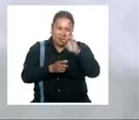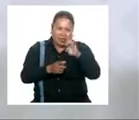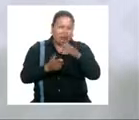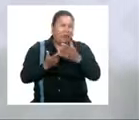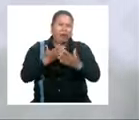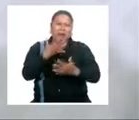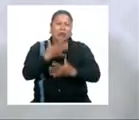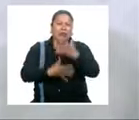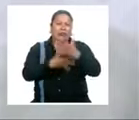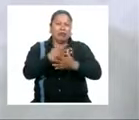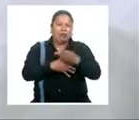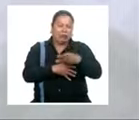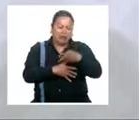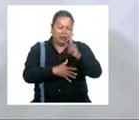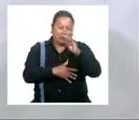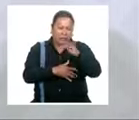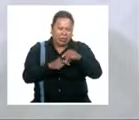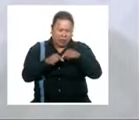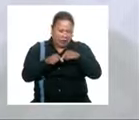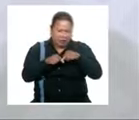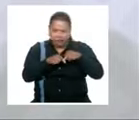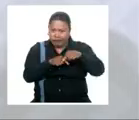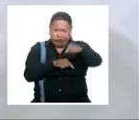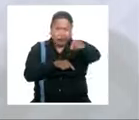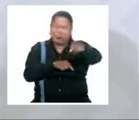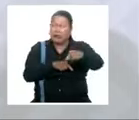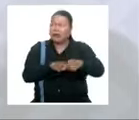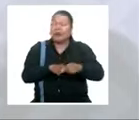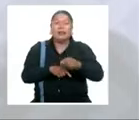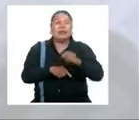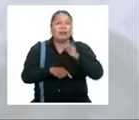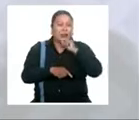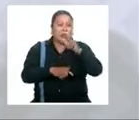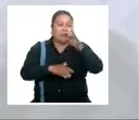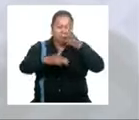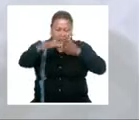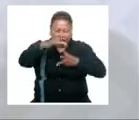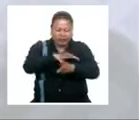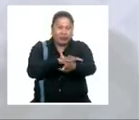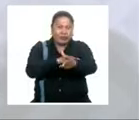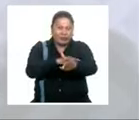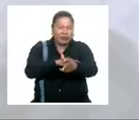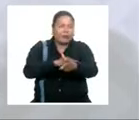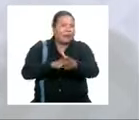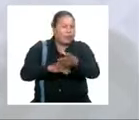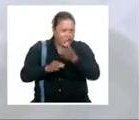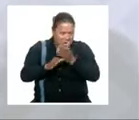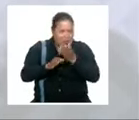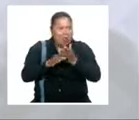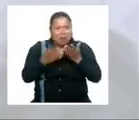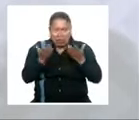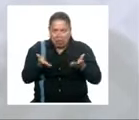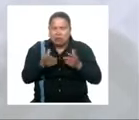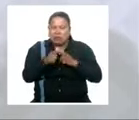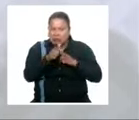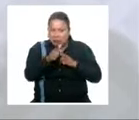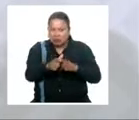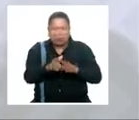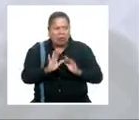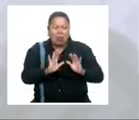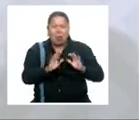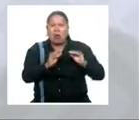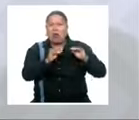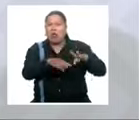15 kilómetros y así como también un viaducto. Va continuando el trabajo, no está